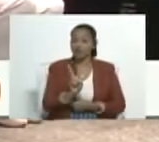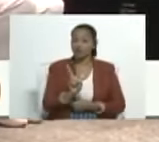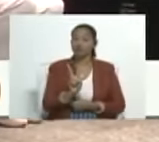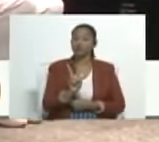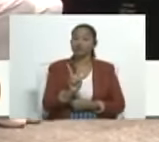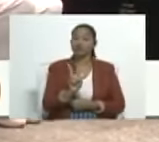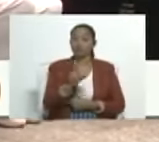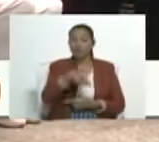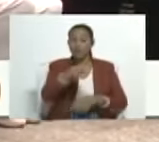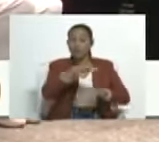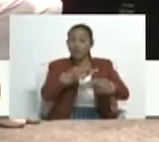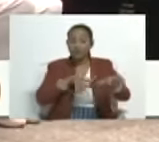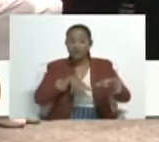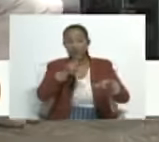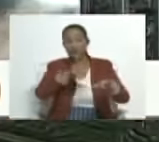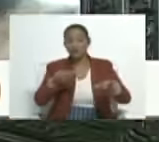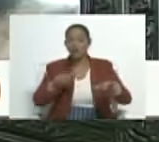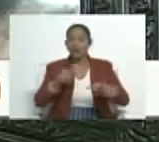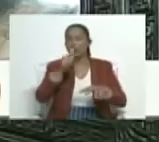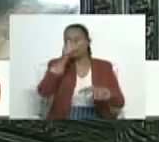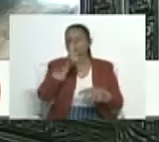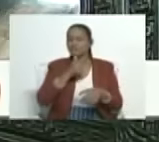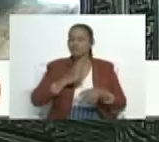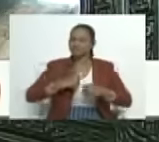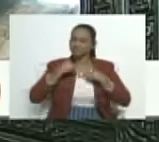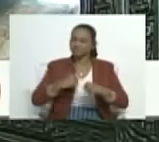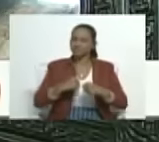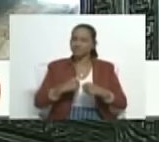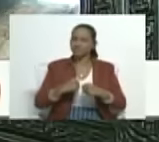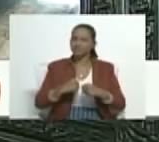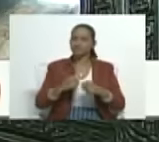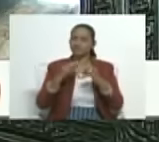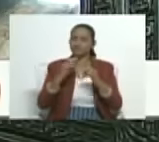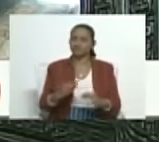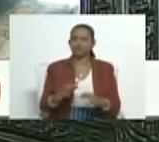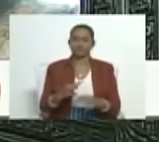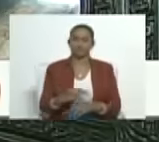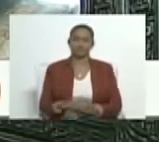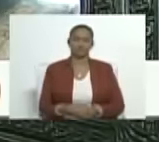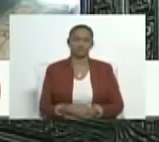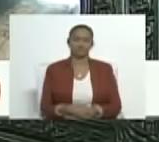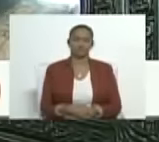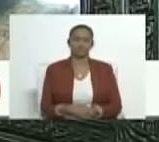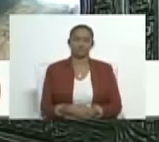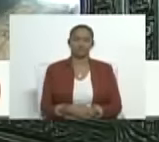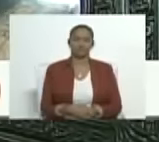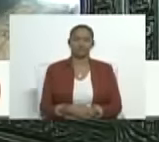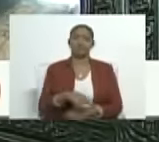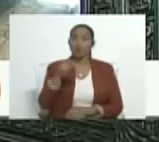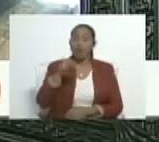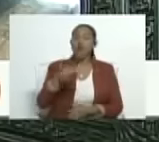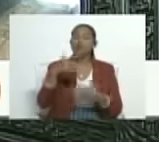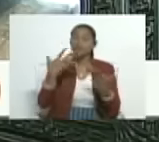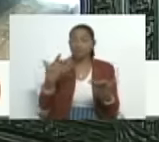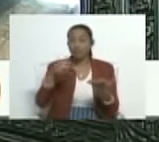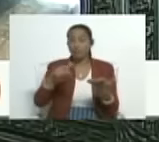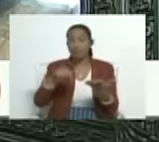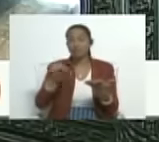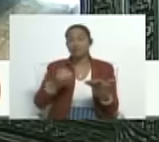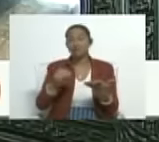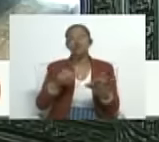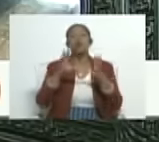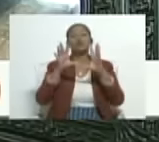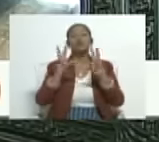por la independencia económica, que hoy se concreta también en un consenso en la construcción de un nuevo